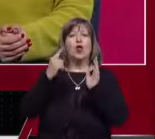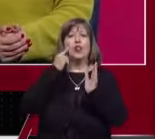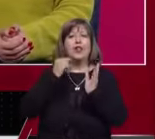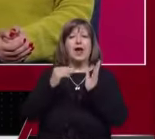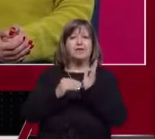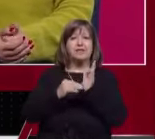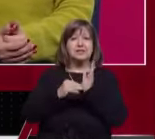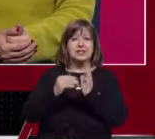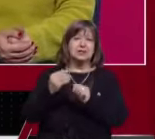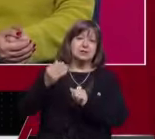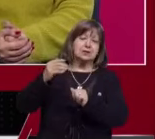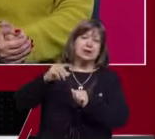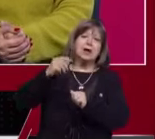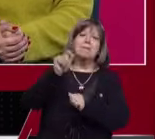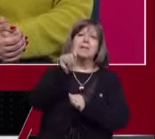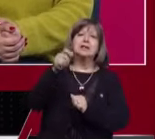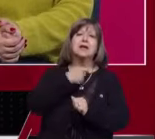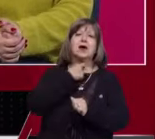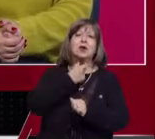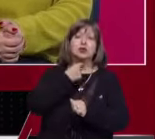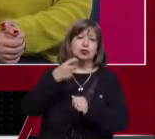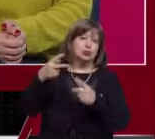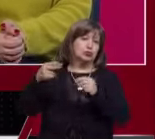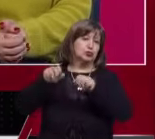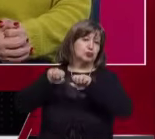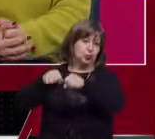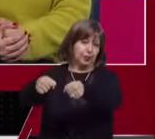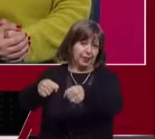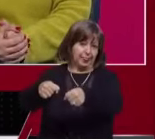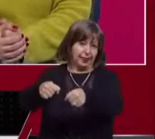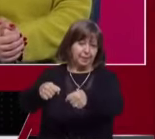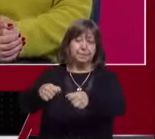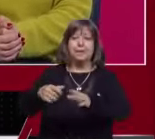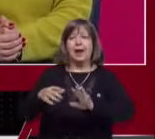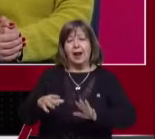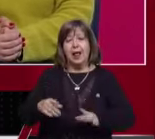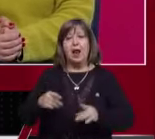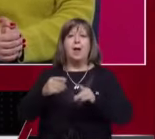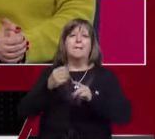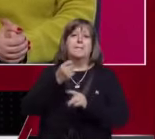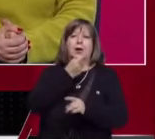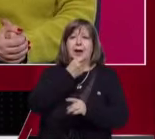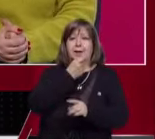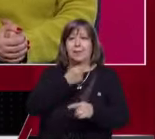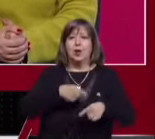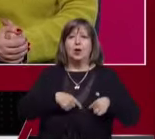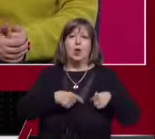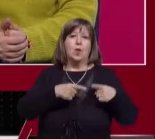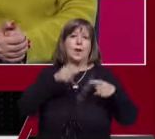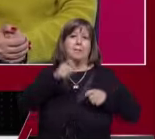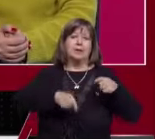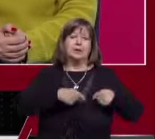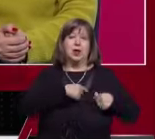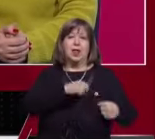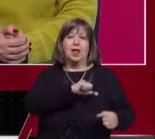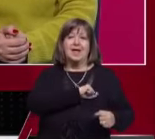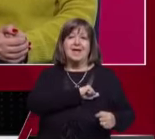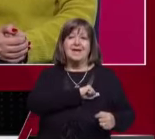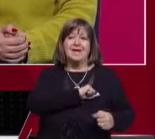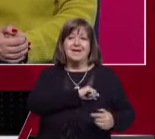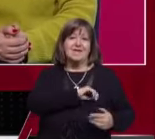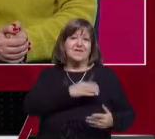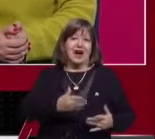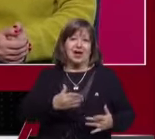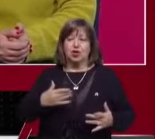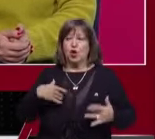colegas van a hacer lo mismo con las prácticas programadas. Claro. Por ejemplo, si alguien llega con una situación, un infarto, me decía, por supuesto que se va a atender porque es la emergencia.